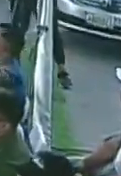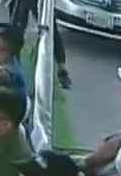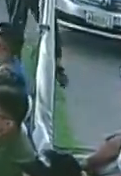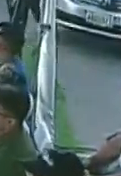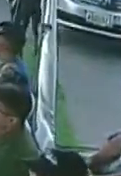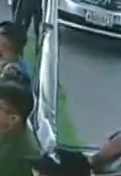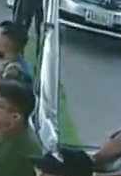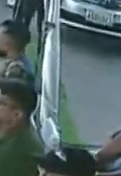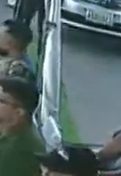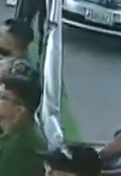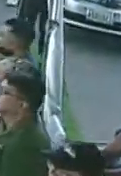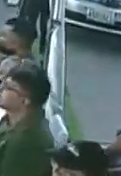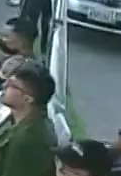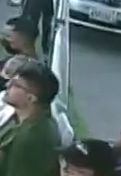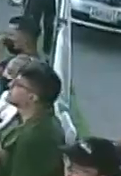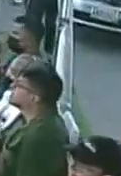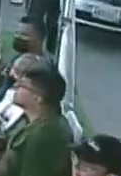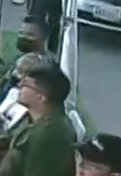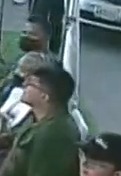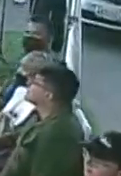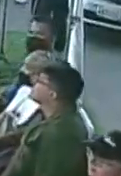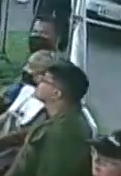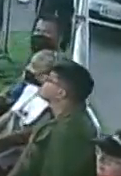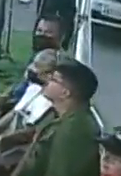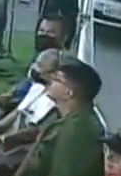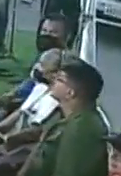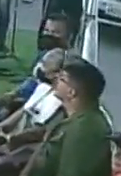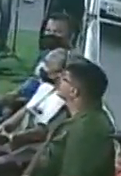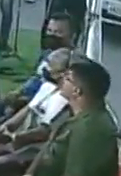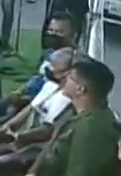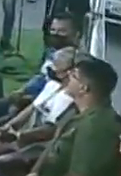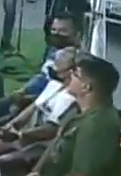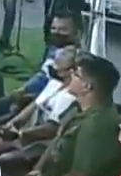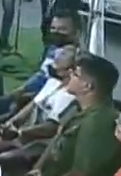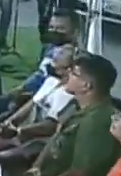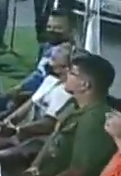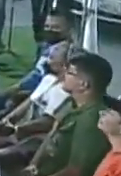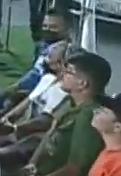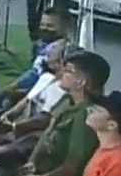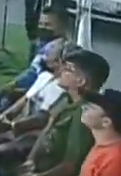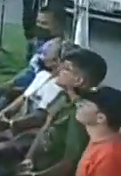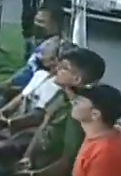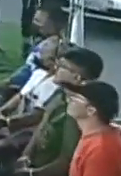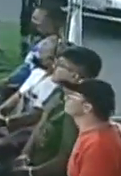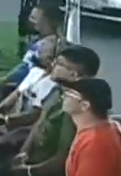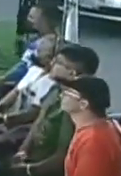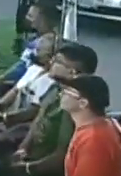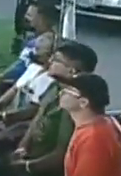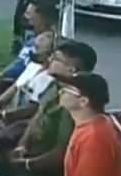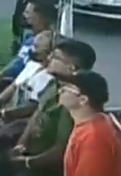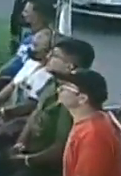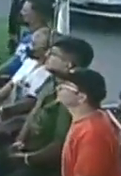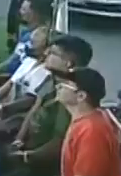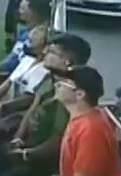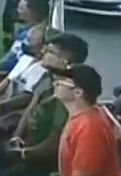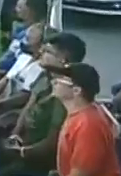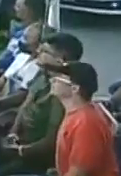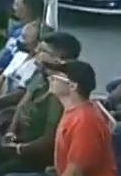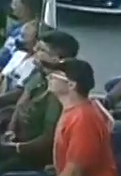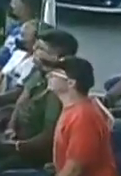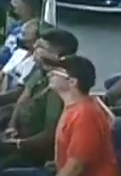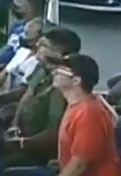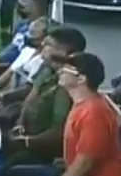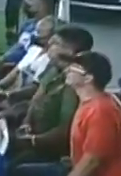Sí, señores, dicen que soy macumanchero. Sí, señores, dicen que soy